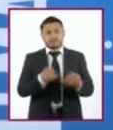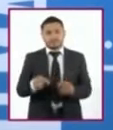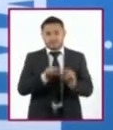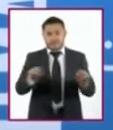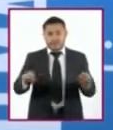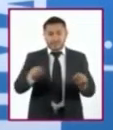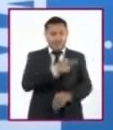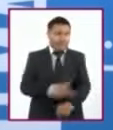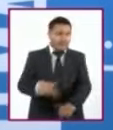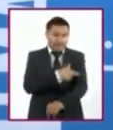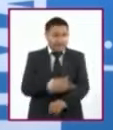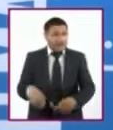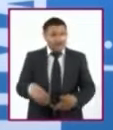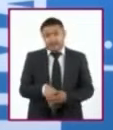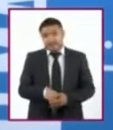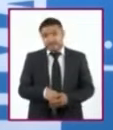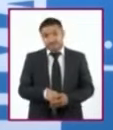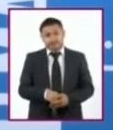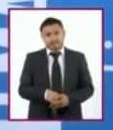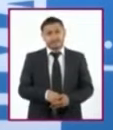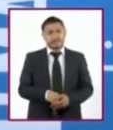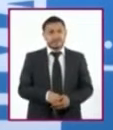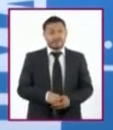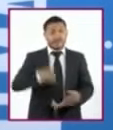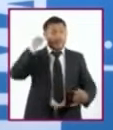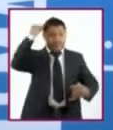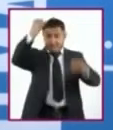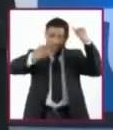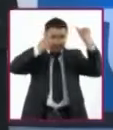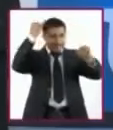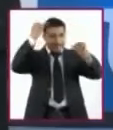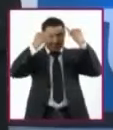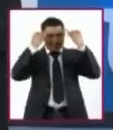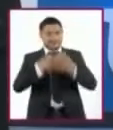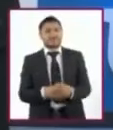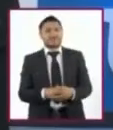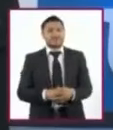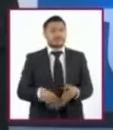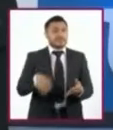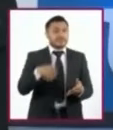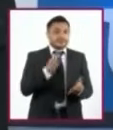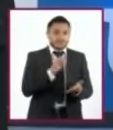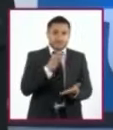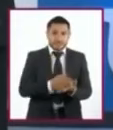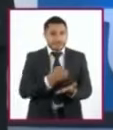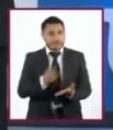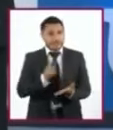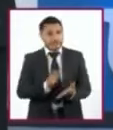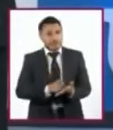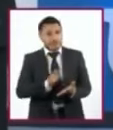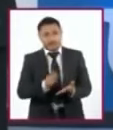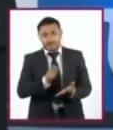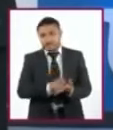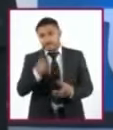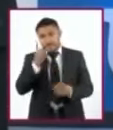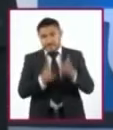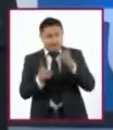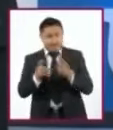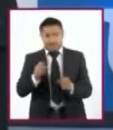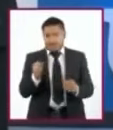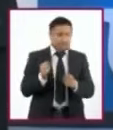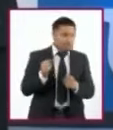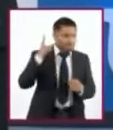por supuesto, lo que no puede faltar, su imaginación. Anoten en su libreta las dudas, inquietudes o